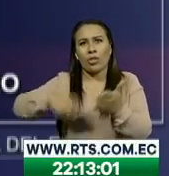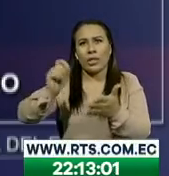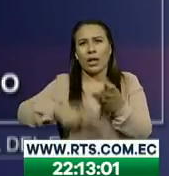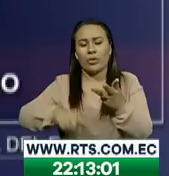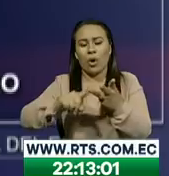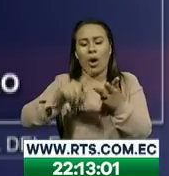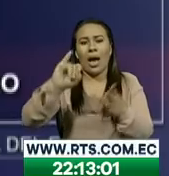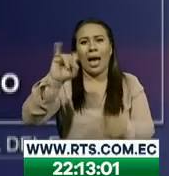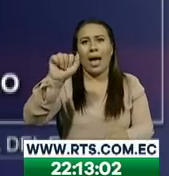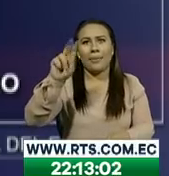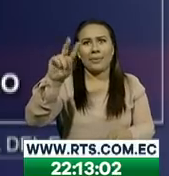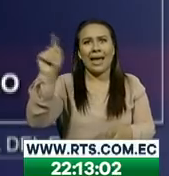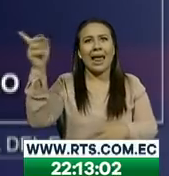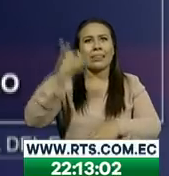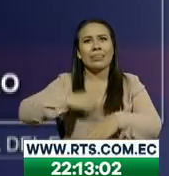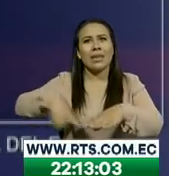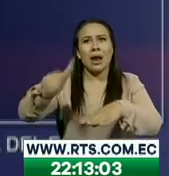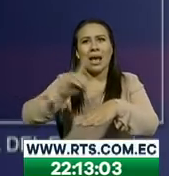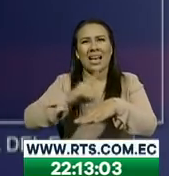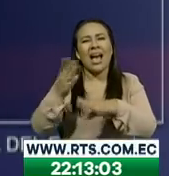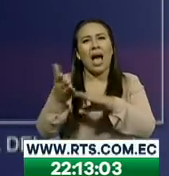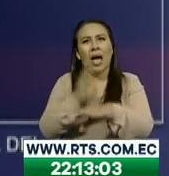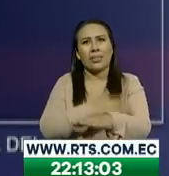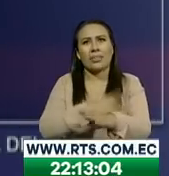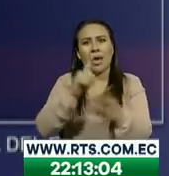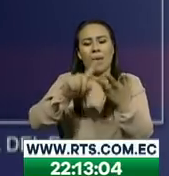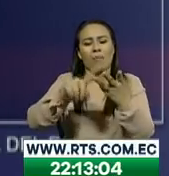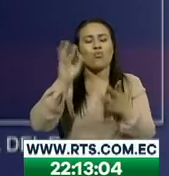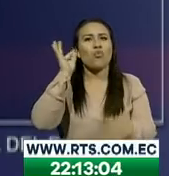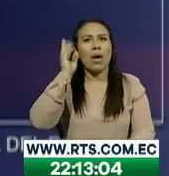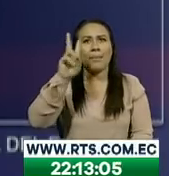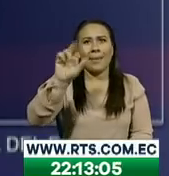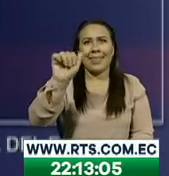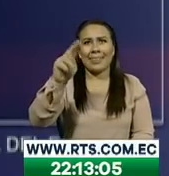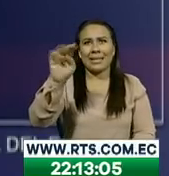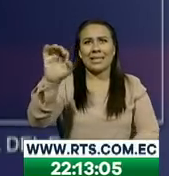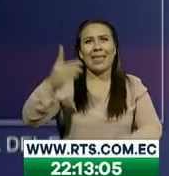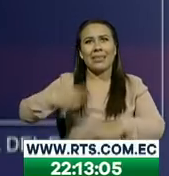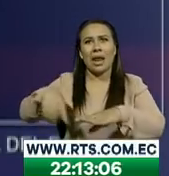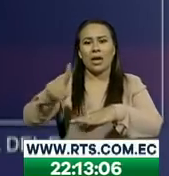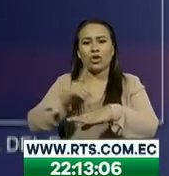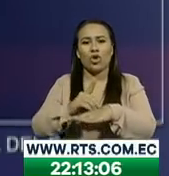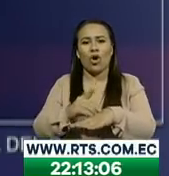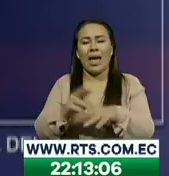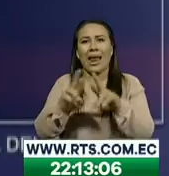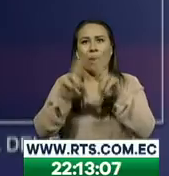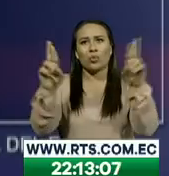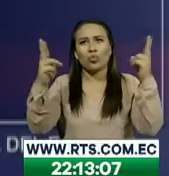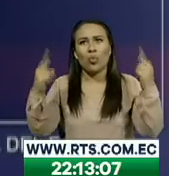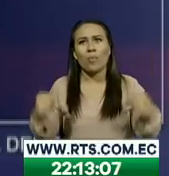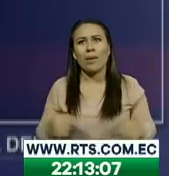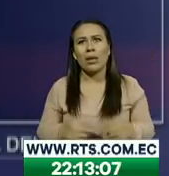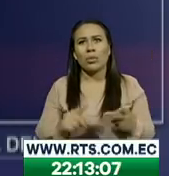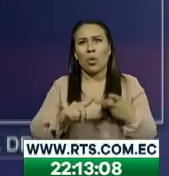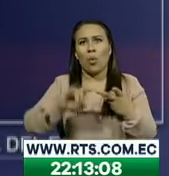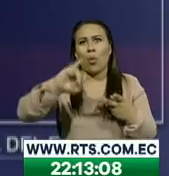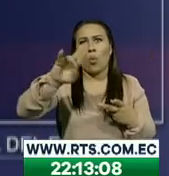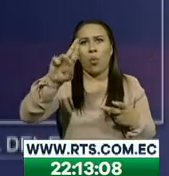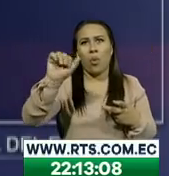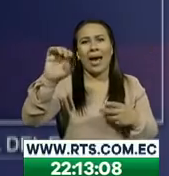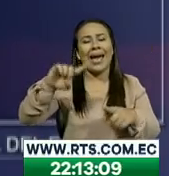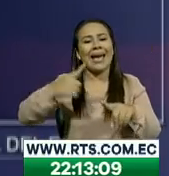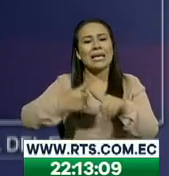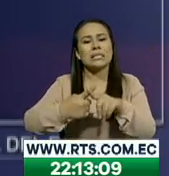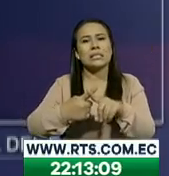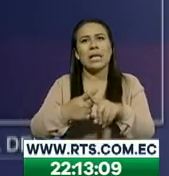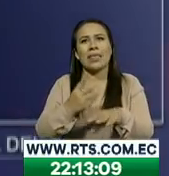ex director administrativo financiero, Vanessa Salgado, ex directora de Talento Humano Subrogante, Juan Chiriboga, ex